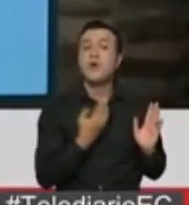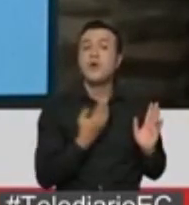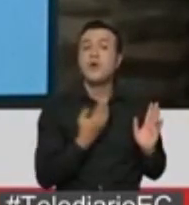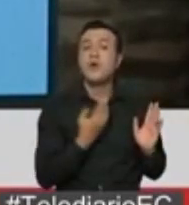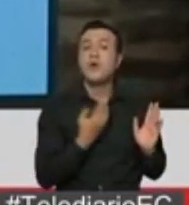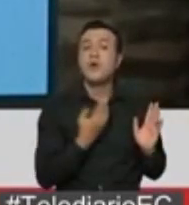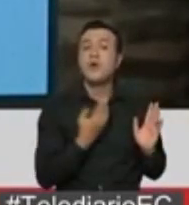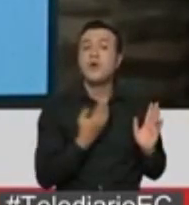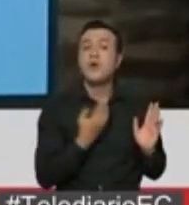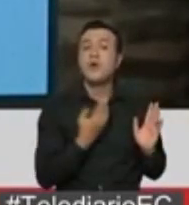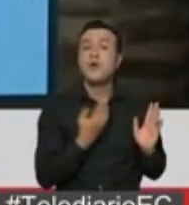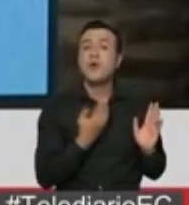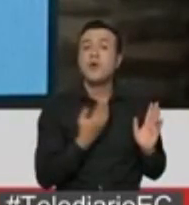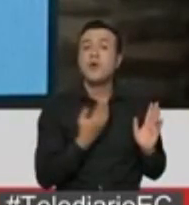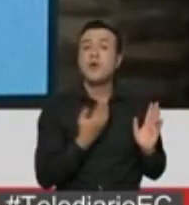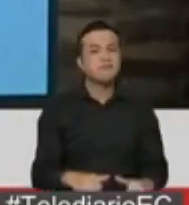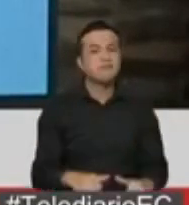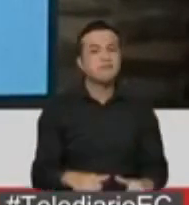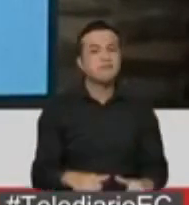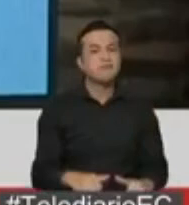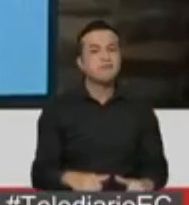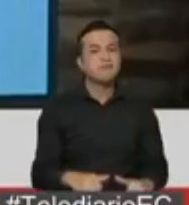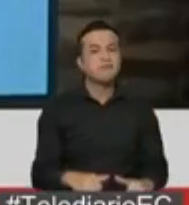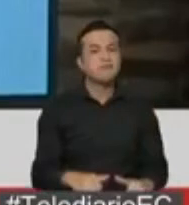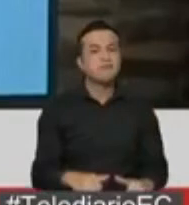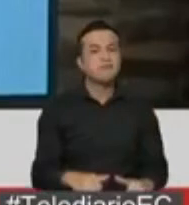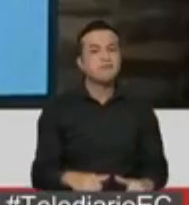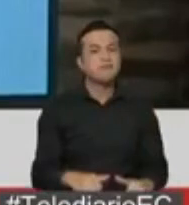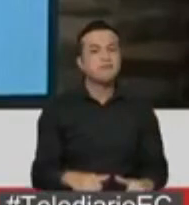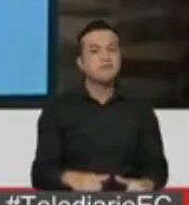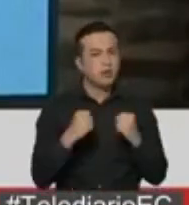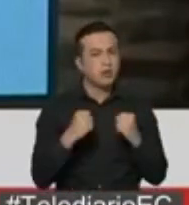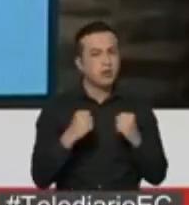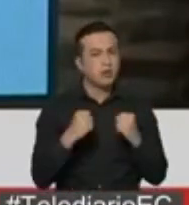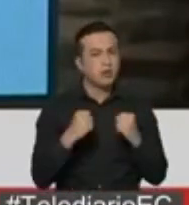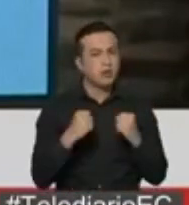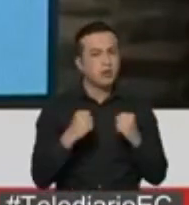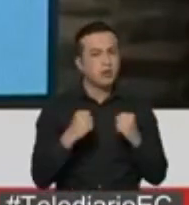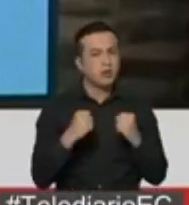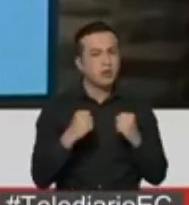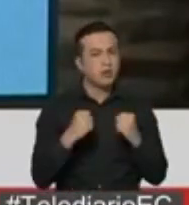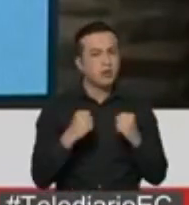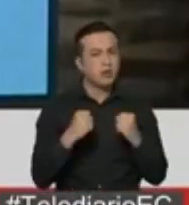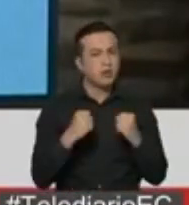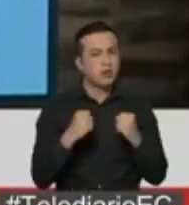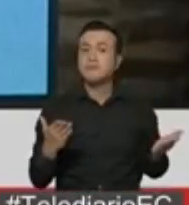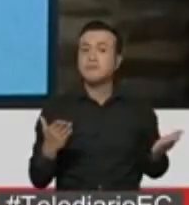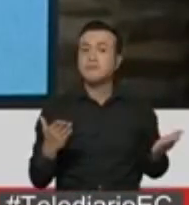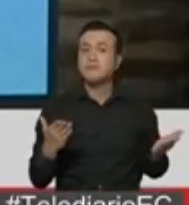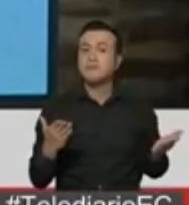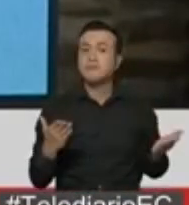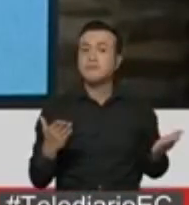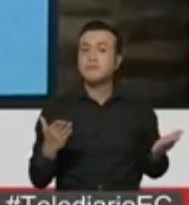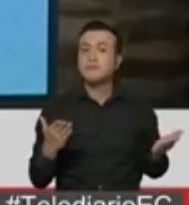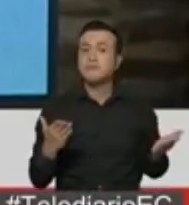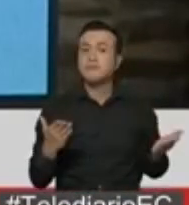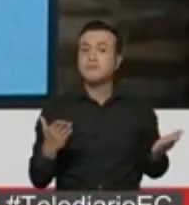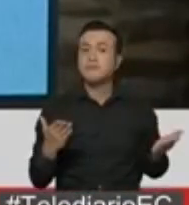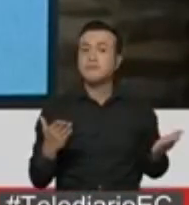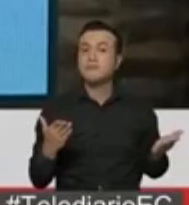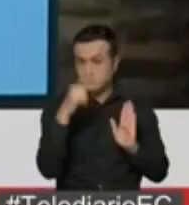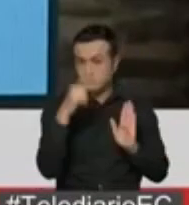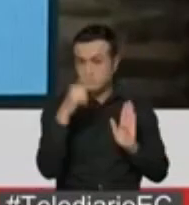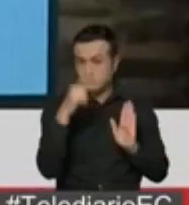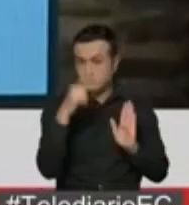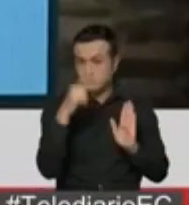campaña fuerte, agresiva, contra todos aquellos que infringen la ley y se apoderan de los